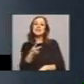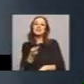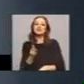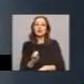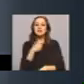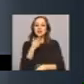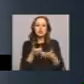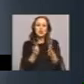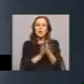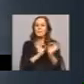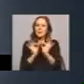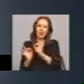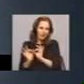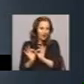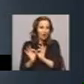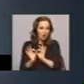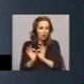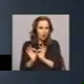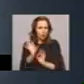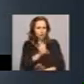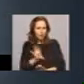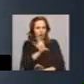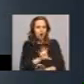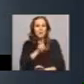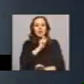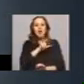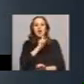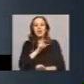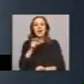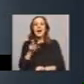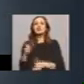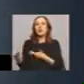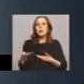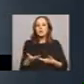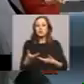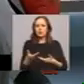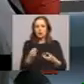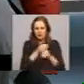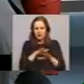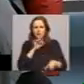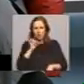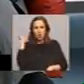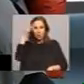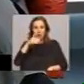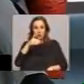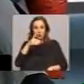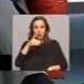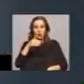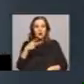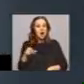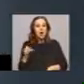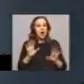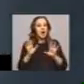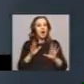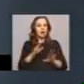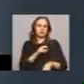toda una estructura de casas de acogida. ¿Niños y hijos de republicanos? No, en los años 80 ya. Eran